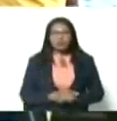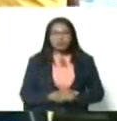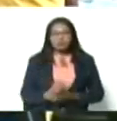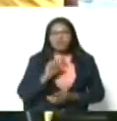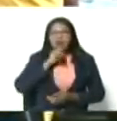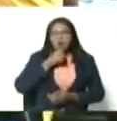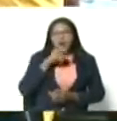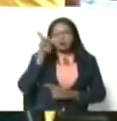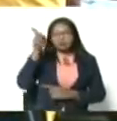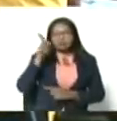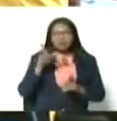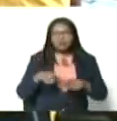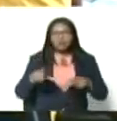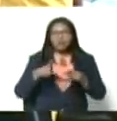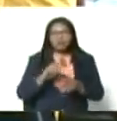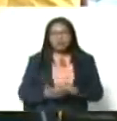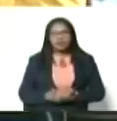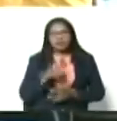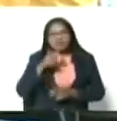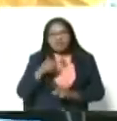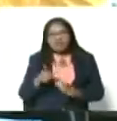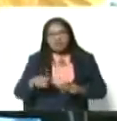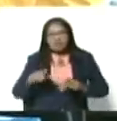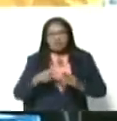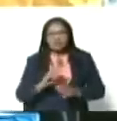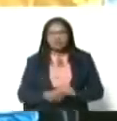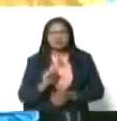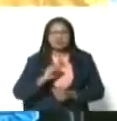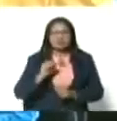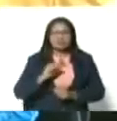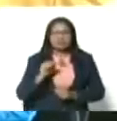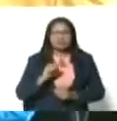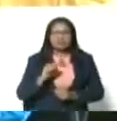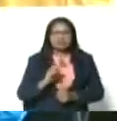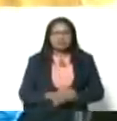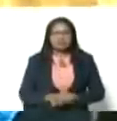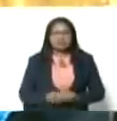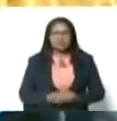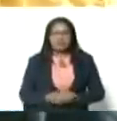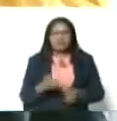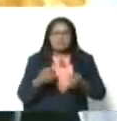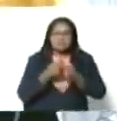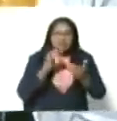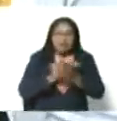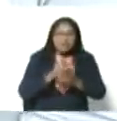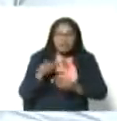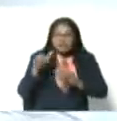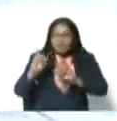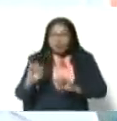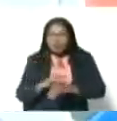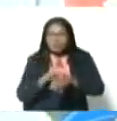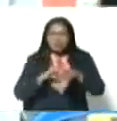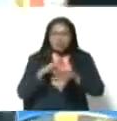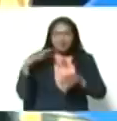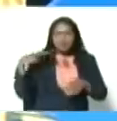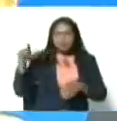abuelos que eran de allá. ¿Madeira? ¿Funchal? Sí. Ah, muy obrigado. Vos es colega de Hipólito. Sí.